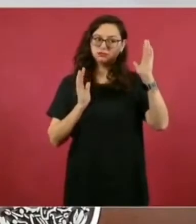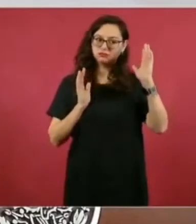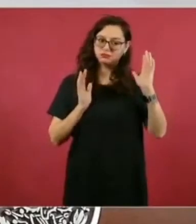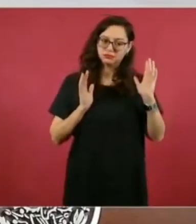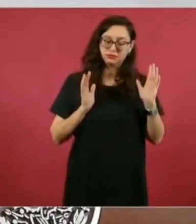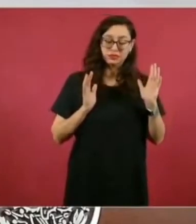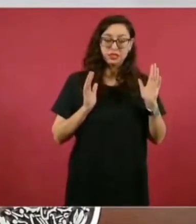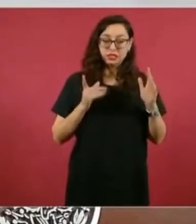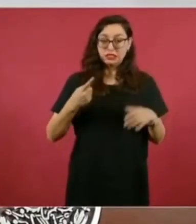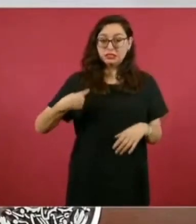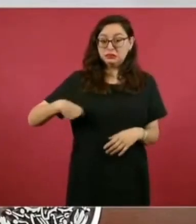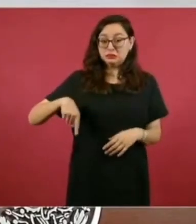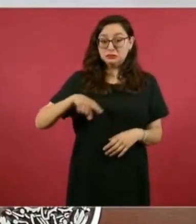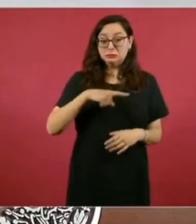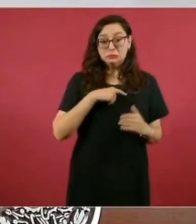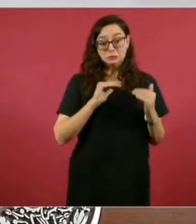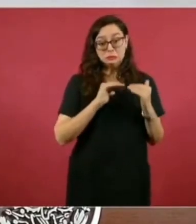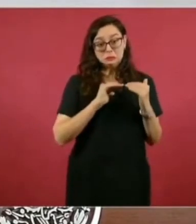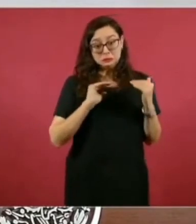aceptar